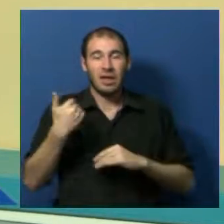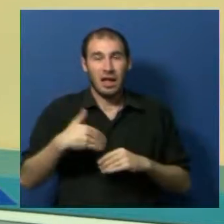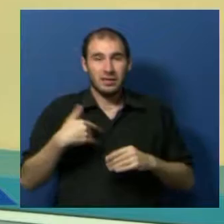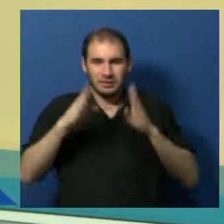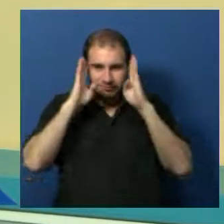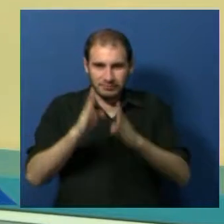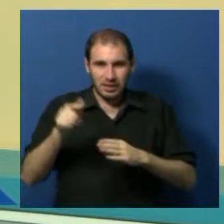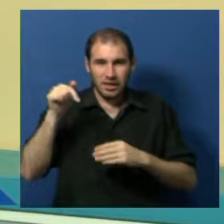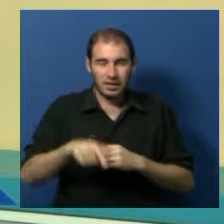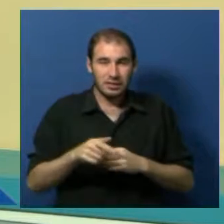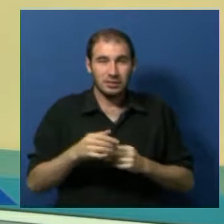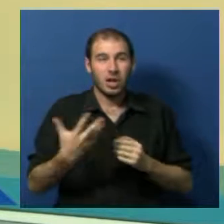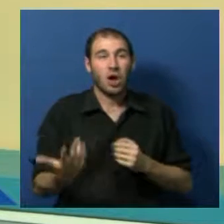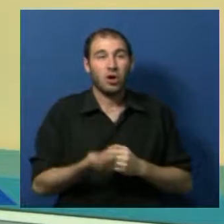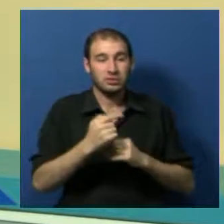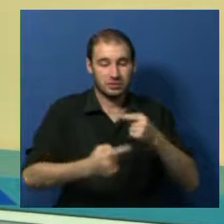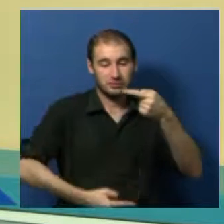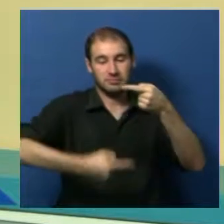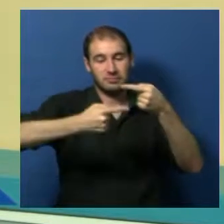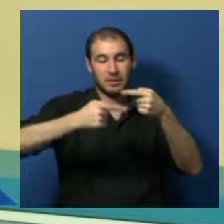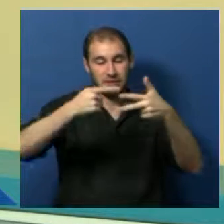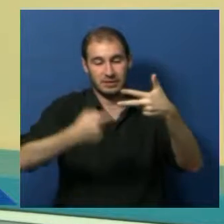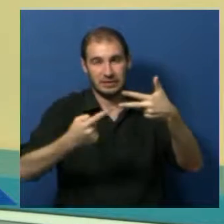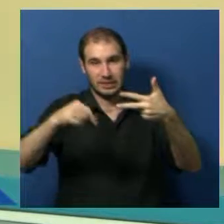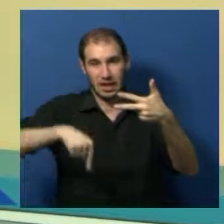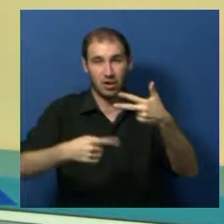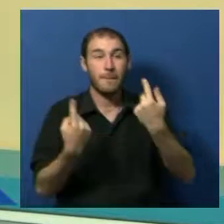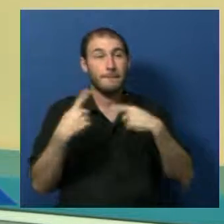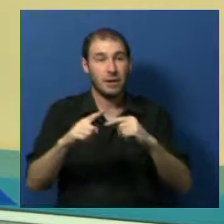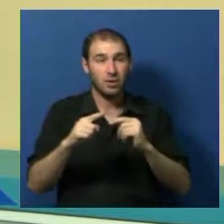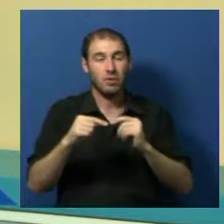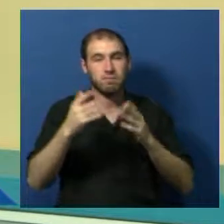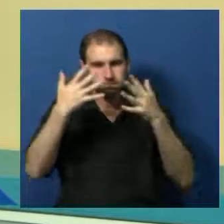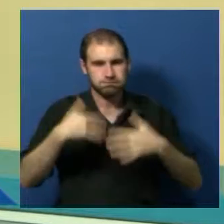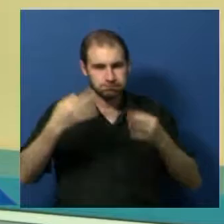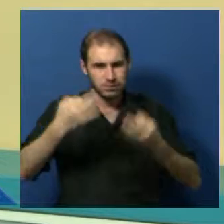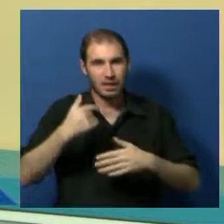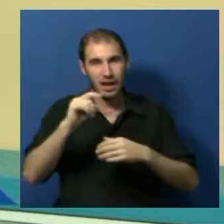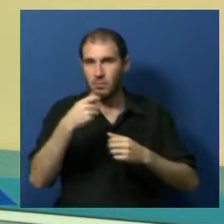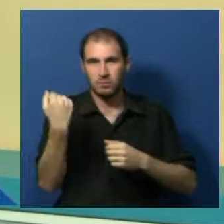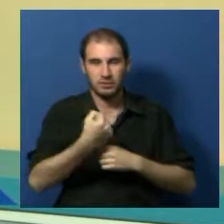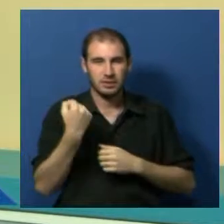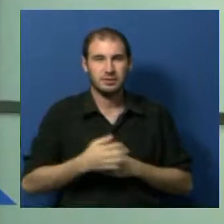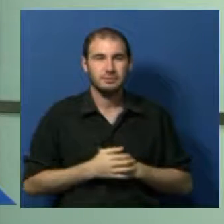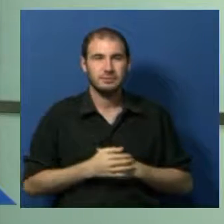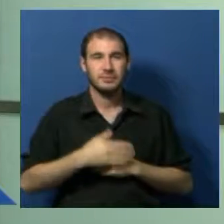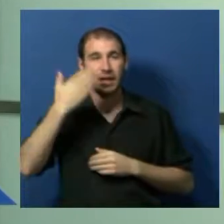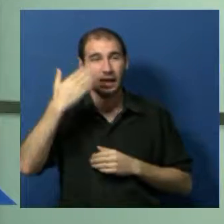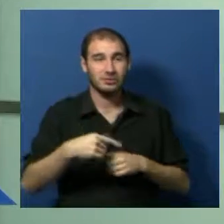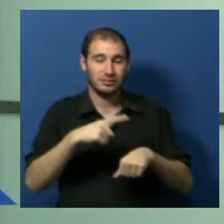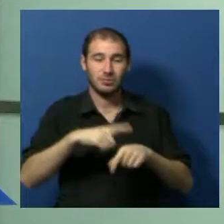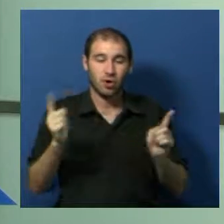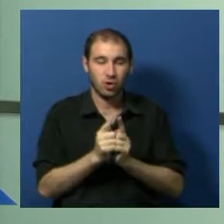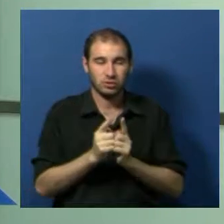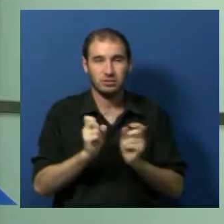apuntar a eso, a tratar de recuperarse en la tabla. Está tercero actualmente, pero mostrar una buena imagen y ganar sería lo fundamental. Bien. Gastón, no nos queda mucho